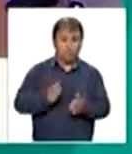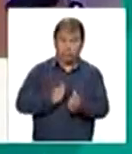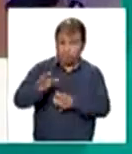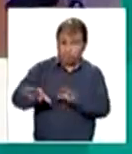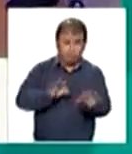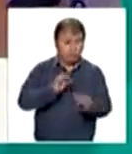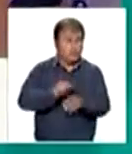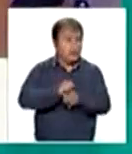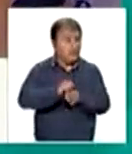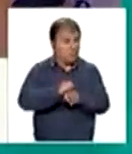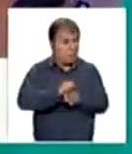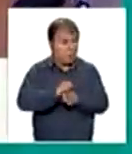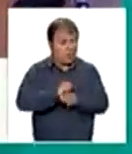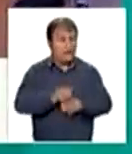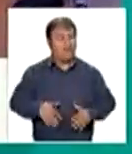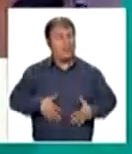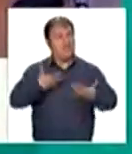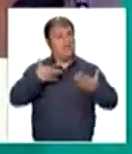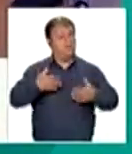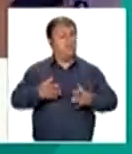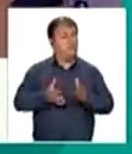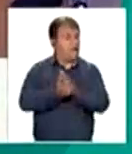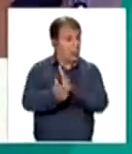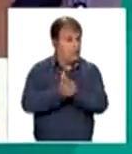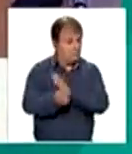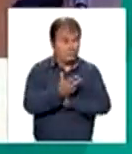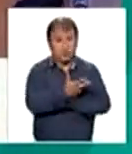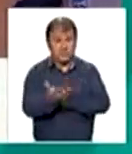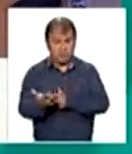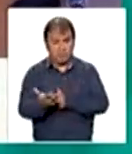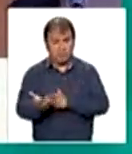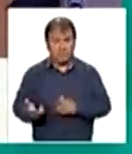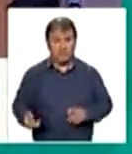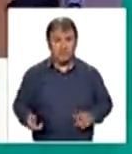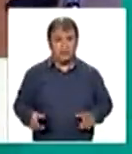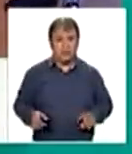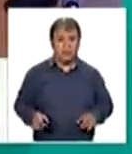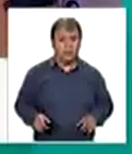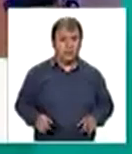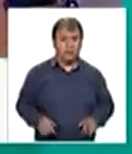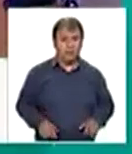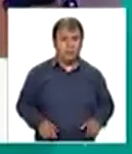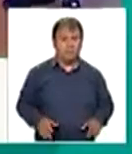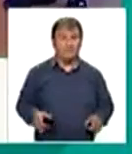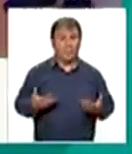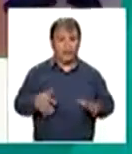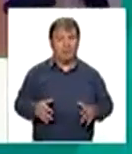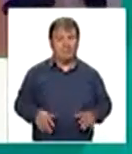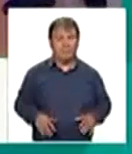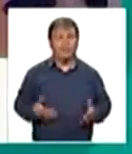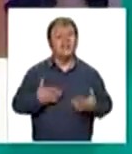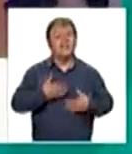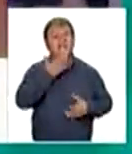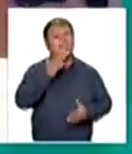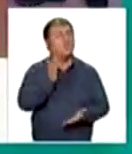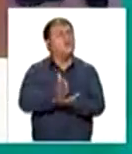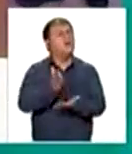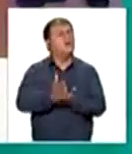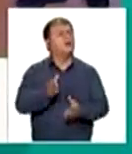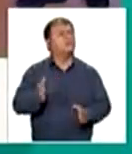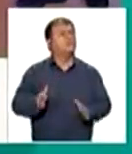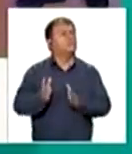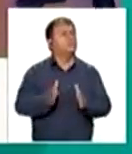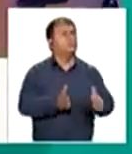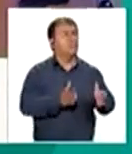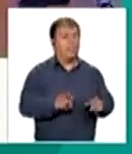ya agrandados, muy divertidos, muy talentosos los tres. ¿Ya ves? ¿Quién pone el orden acá, Cristian? Yo.